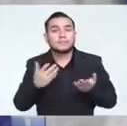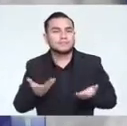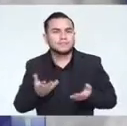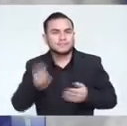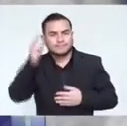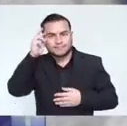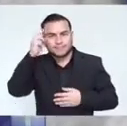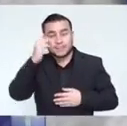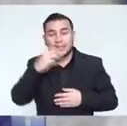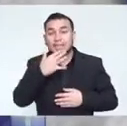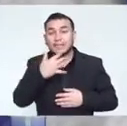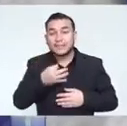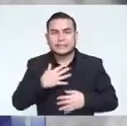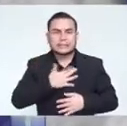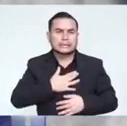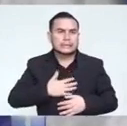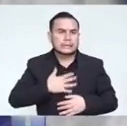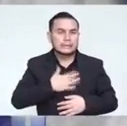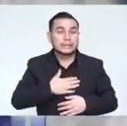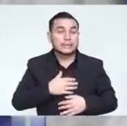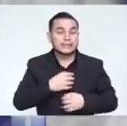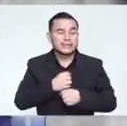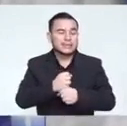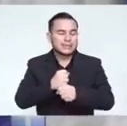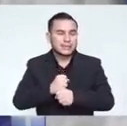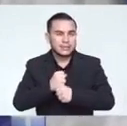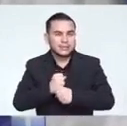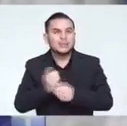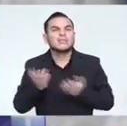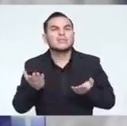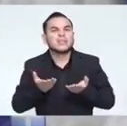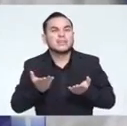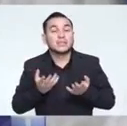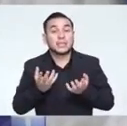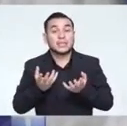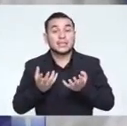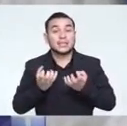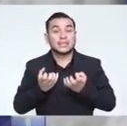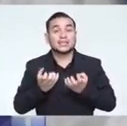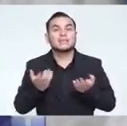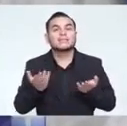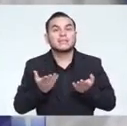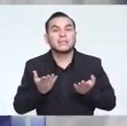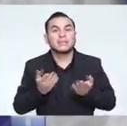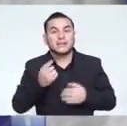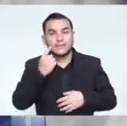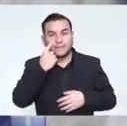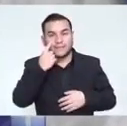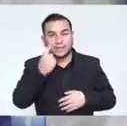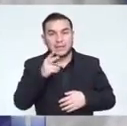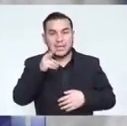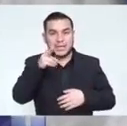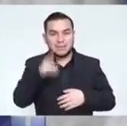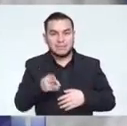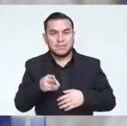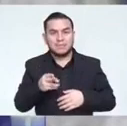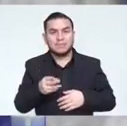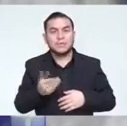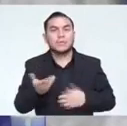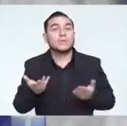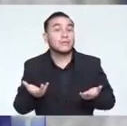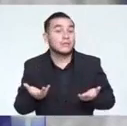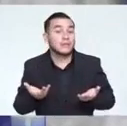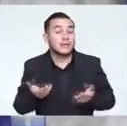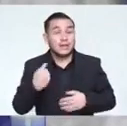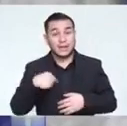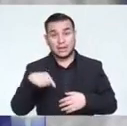Era bien lamentable y ellos seguramente están queriendo planear hacer una vez más esto. El día de